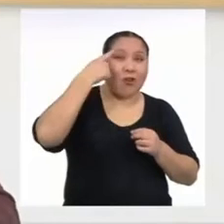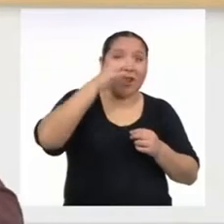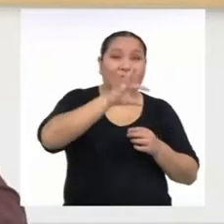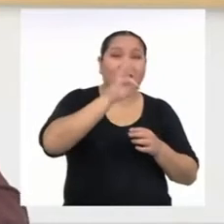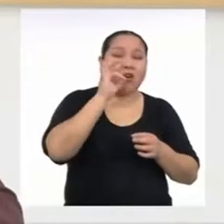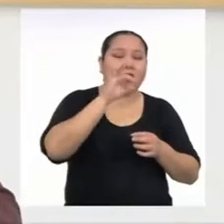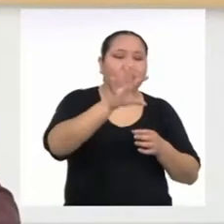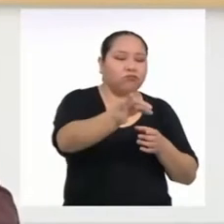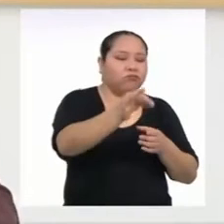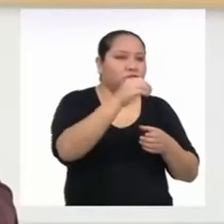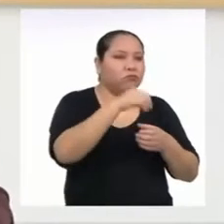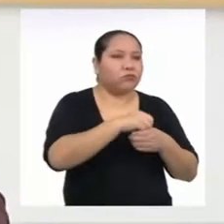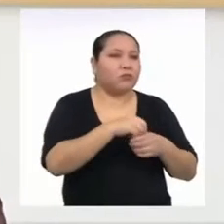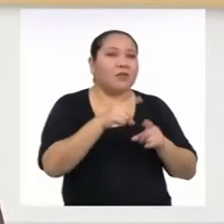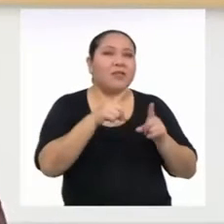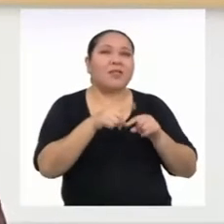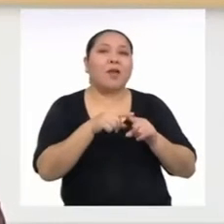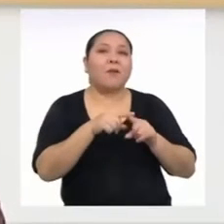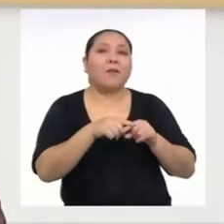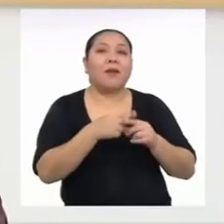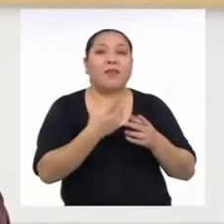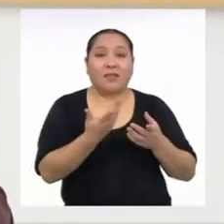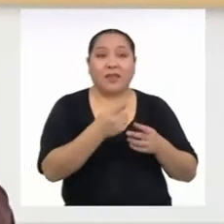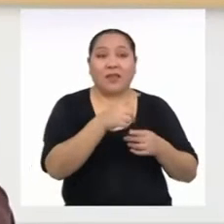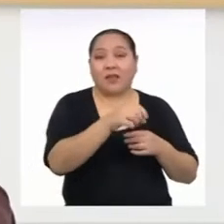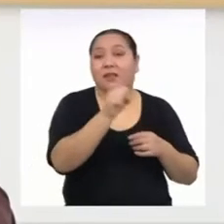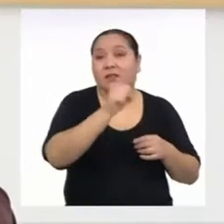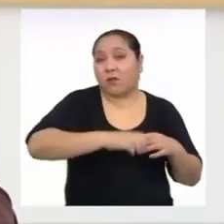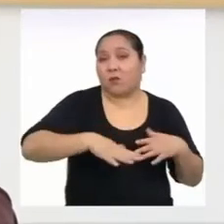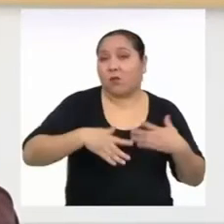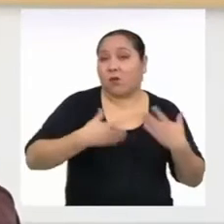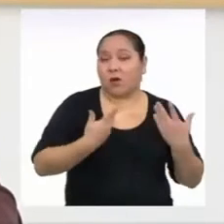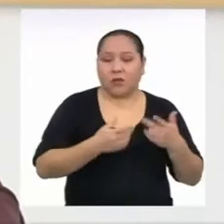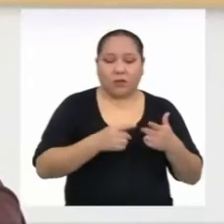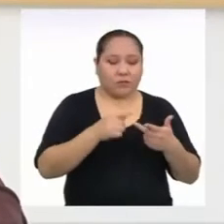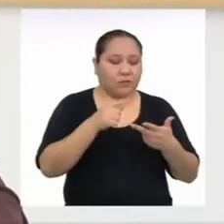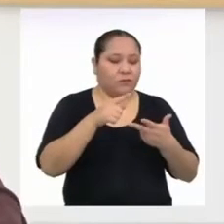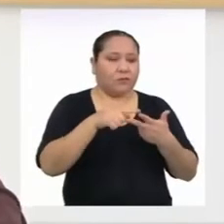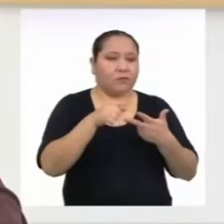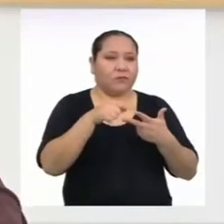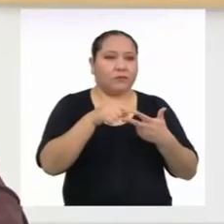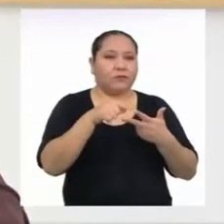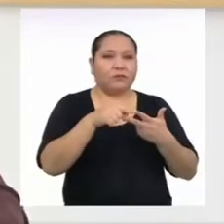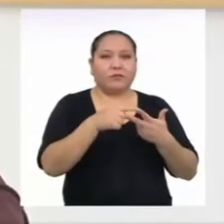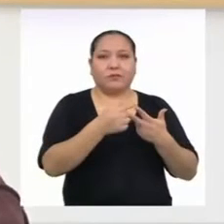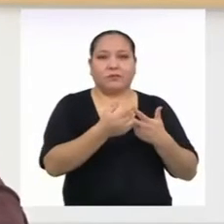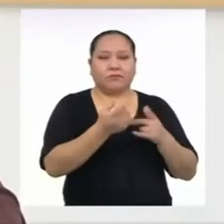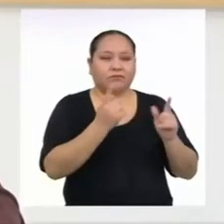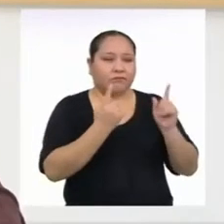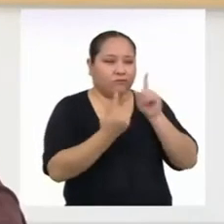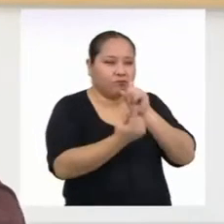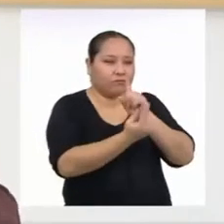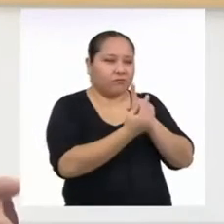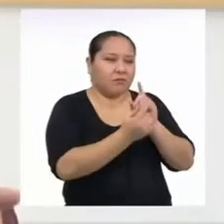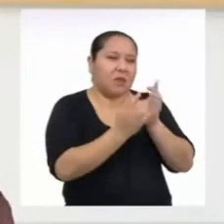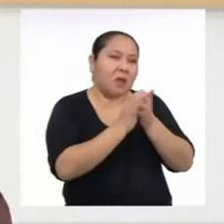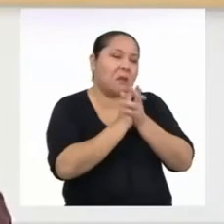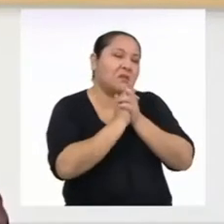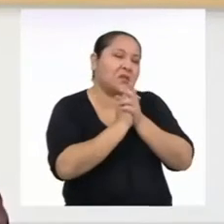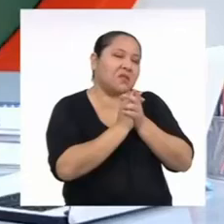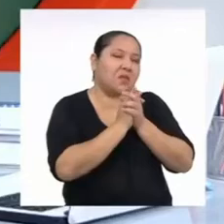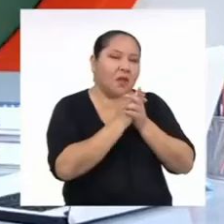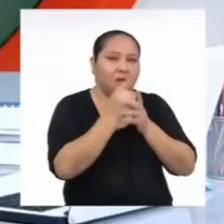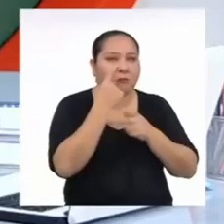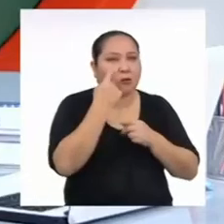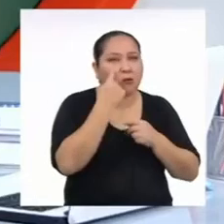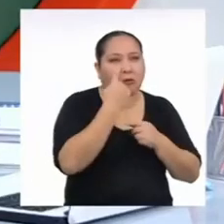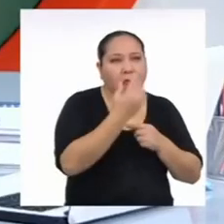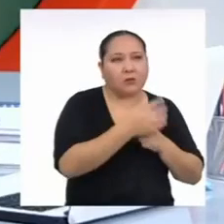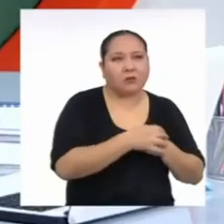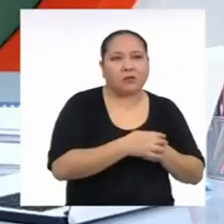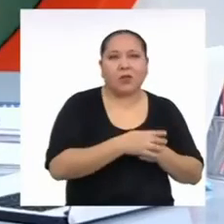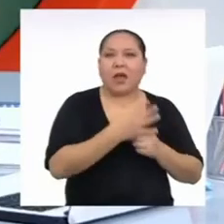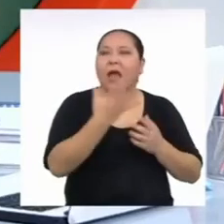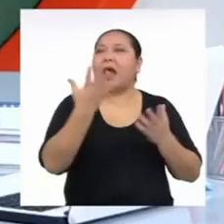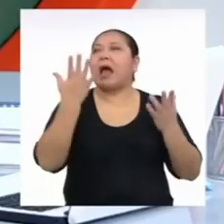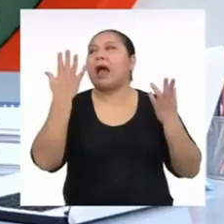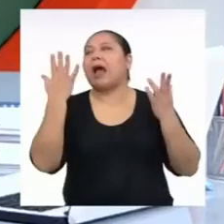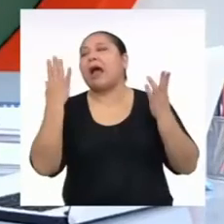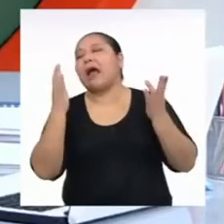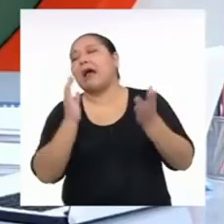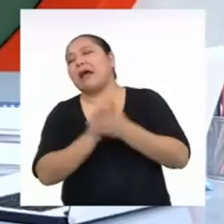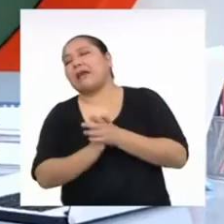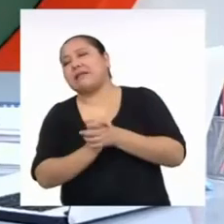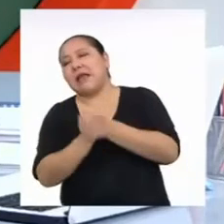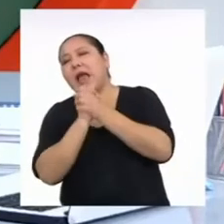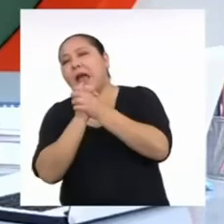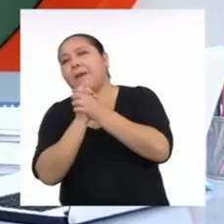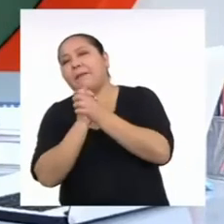de la disponibilidad de los mismos. Proximidad con el investigador, amistad, etc. ¡Eso es